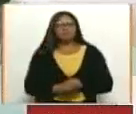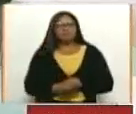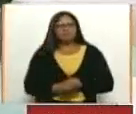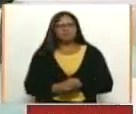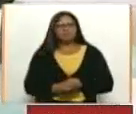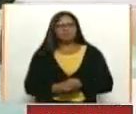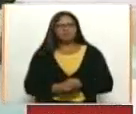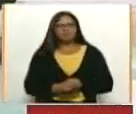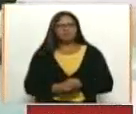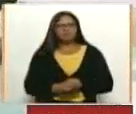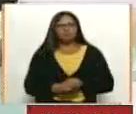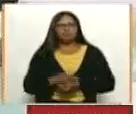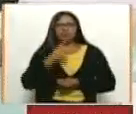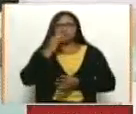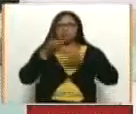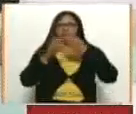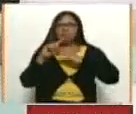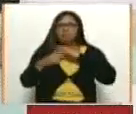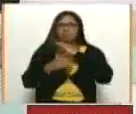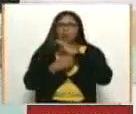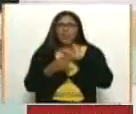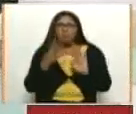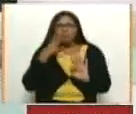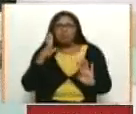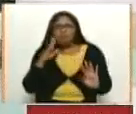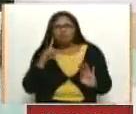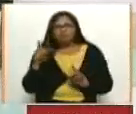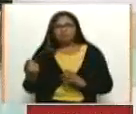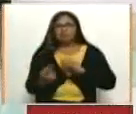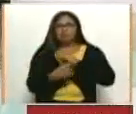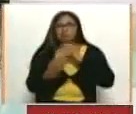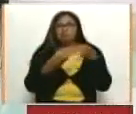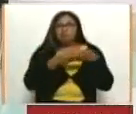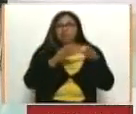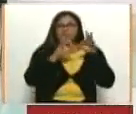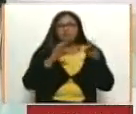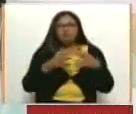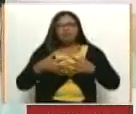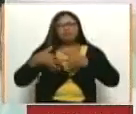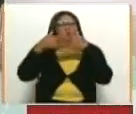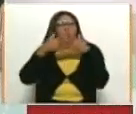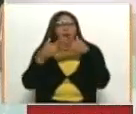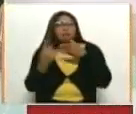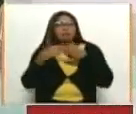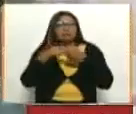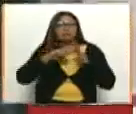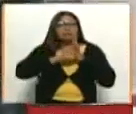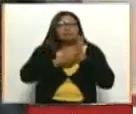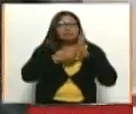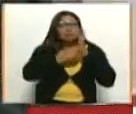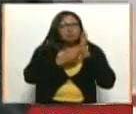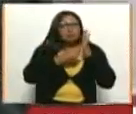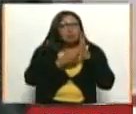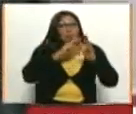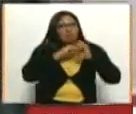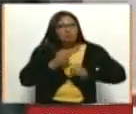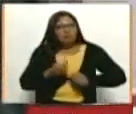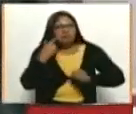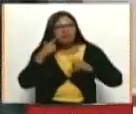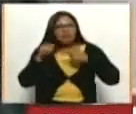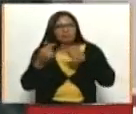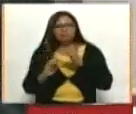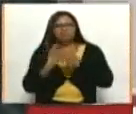estás mencionando el caso de Guaidó. Guaidó formó parte de una estrategia norteamericana de ejercer presión que no